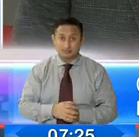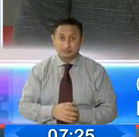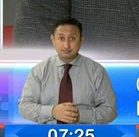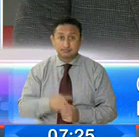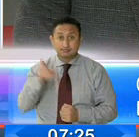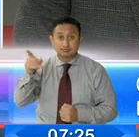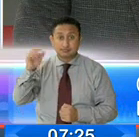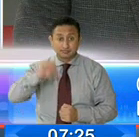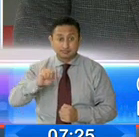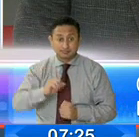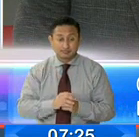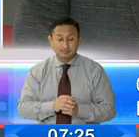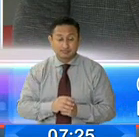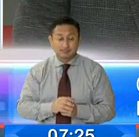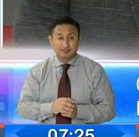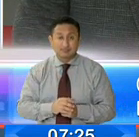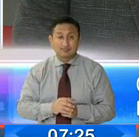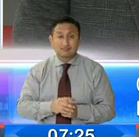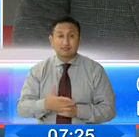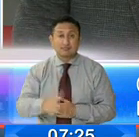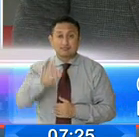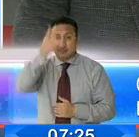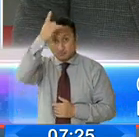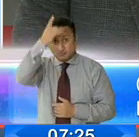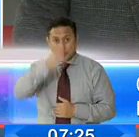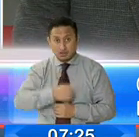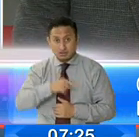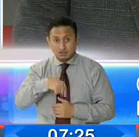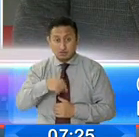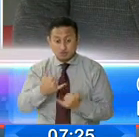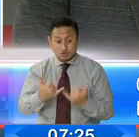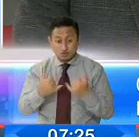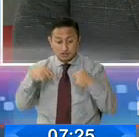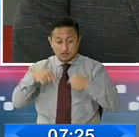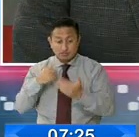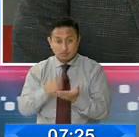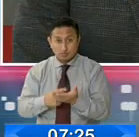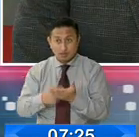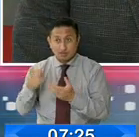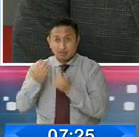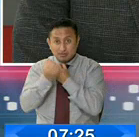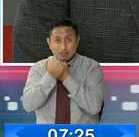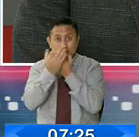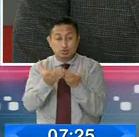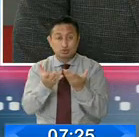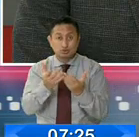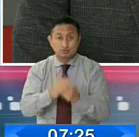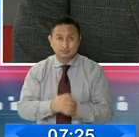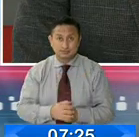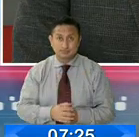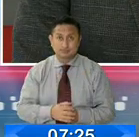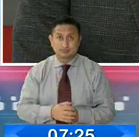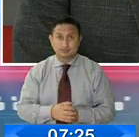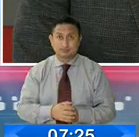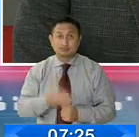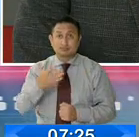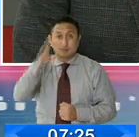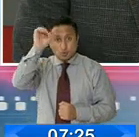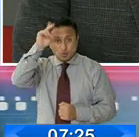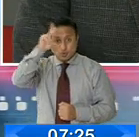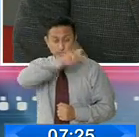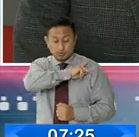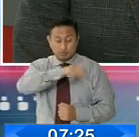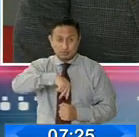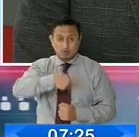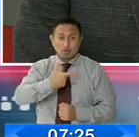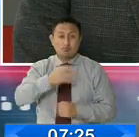conocido o fallado en otra instancia la cuestión que se ventila y haber manifestado opinión o